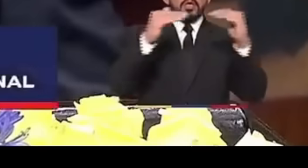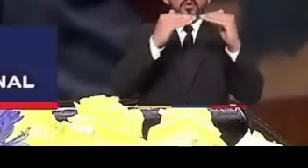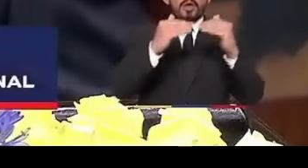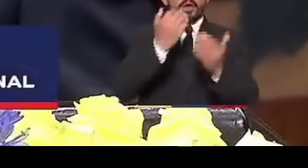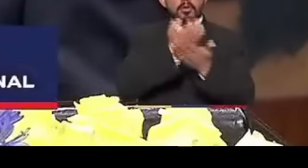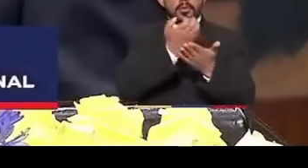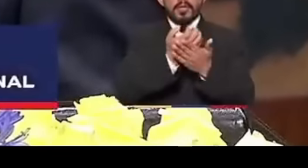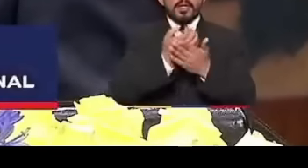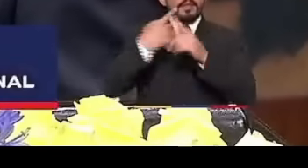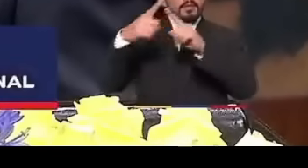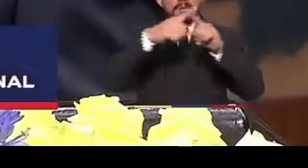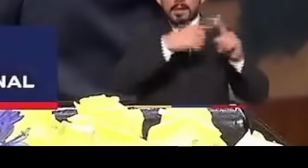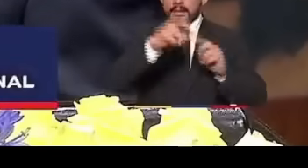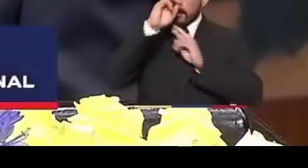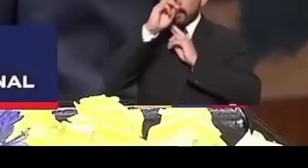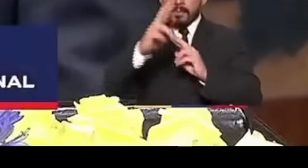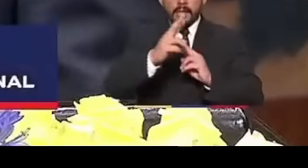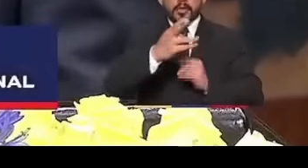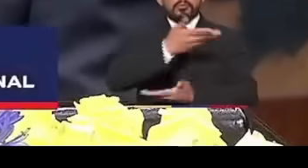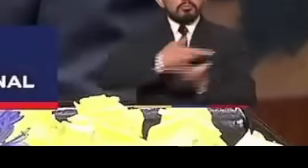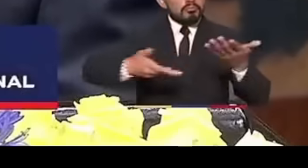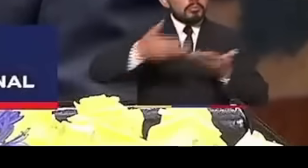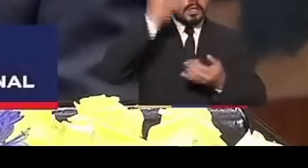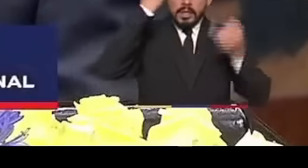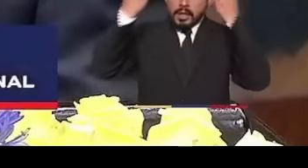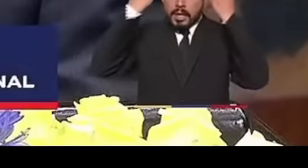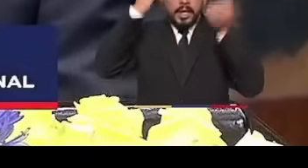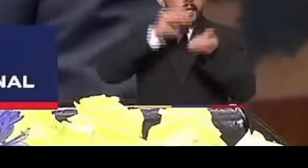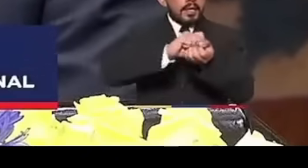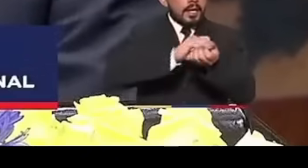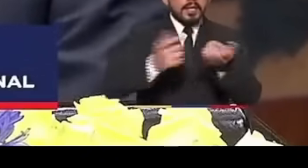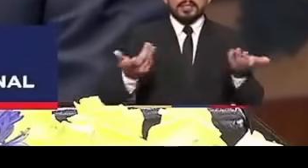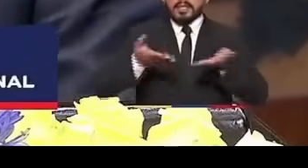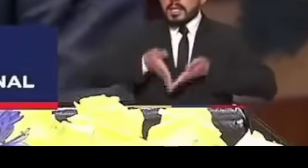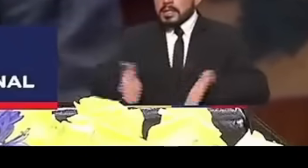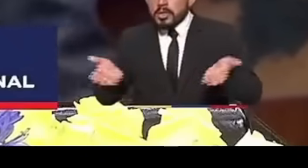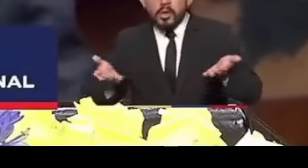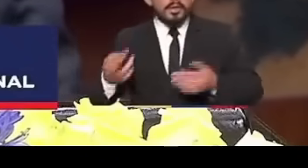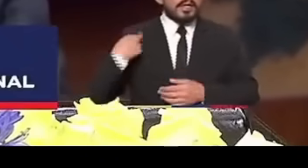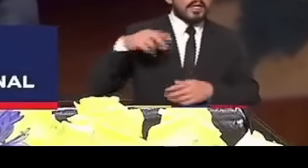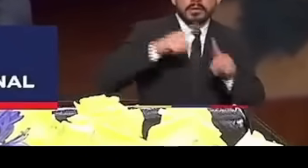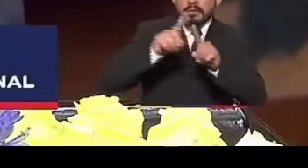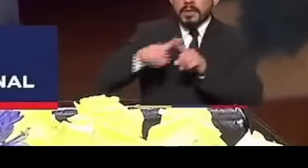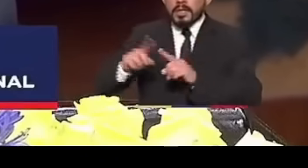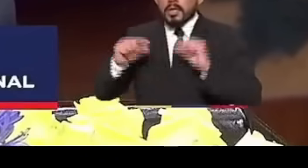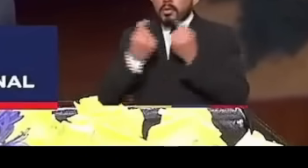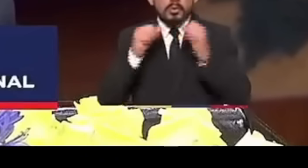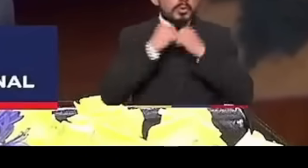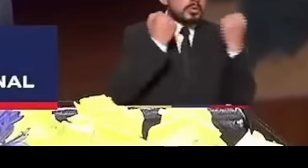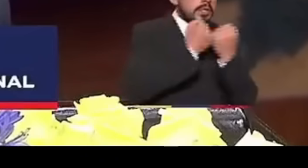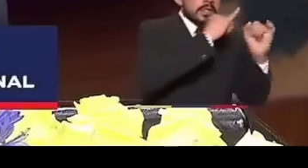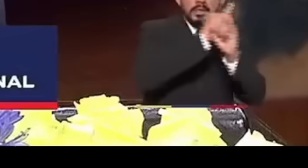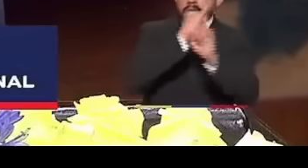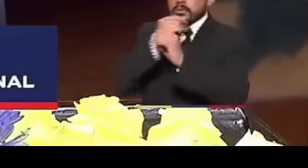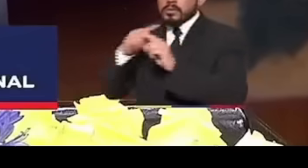pluralismo, coexistencia de diferentes ideas, razas, orígenes, religiones, grupos sociales o instituciones, en